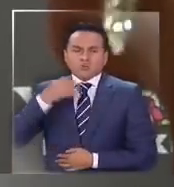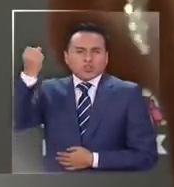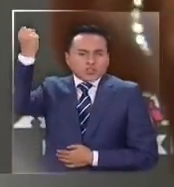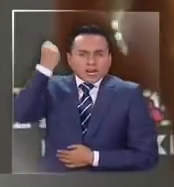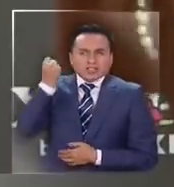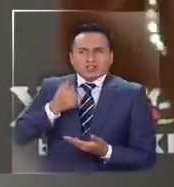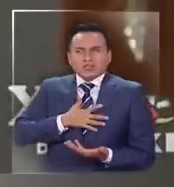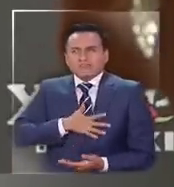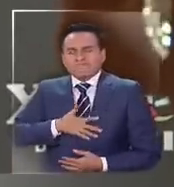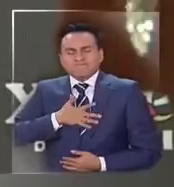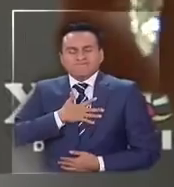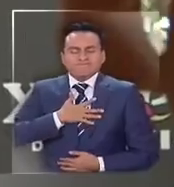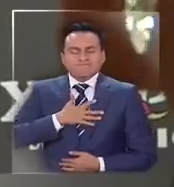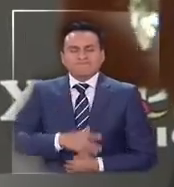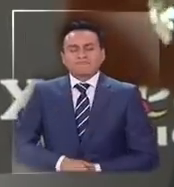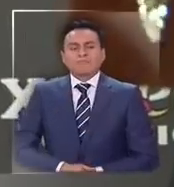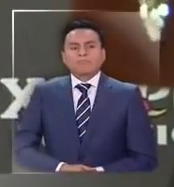traición